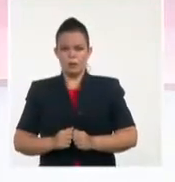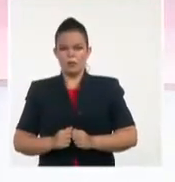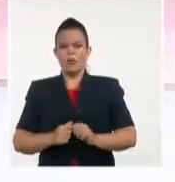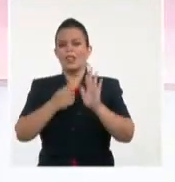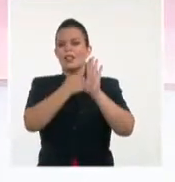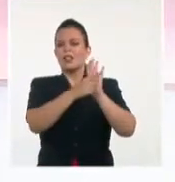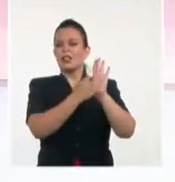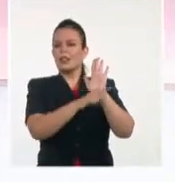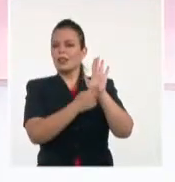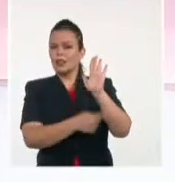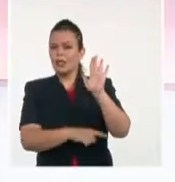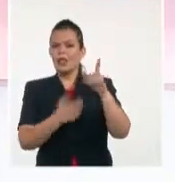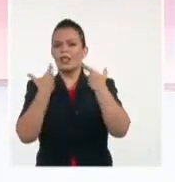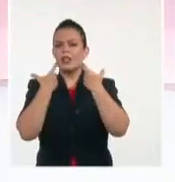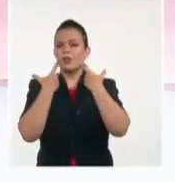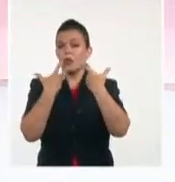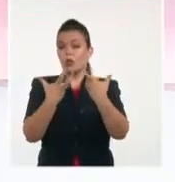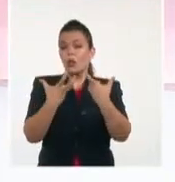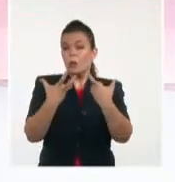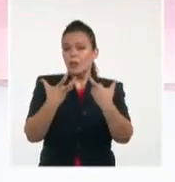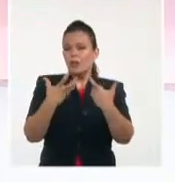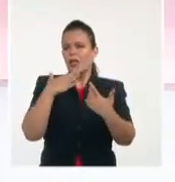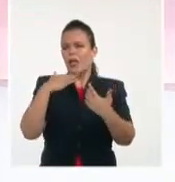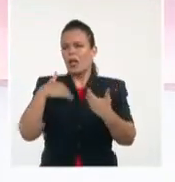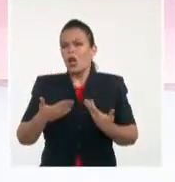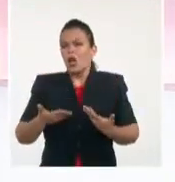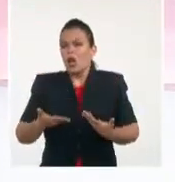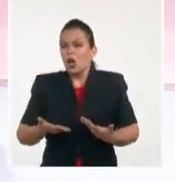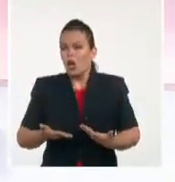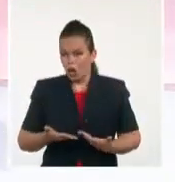Fundamentales de la vida de este sistema tropical.